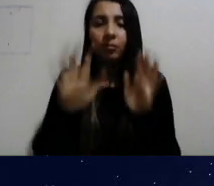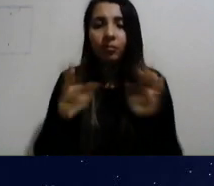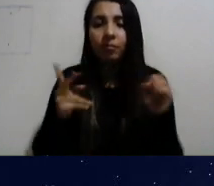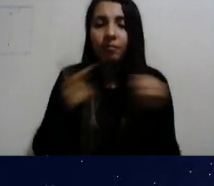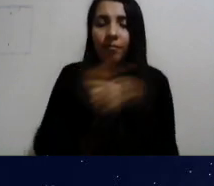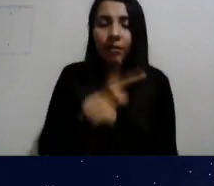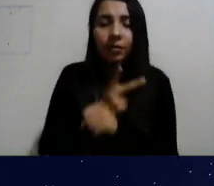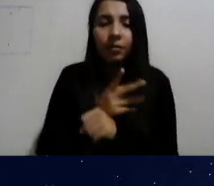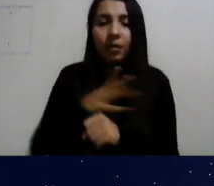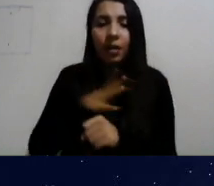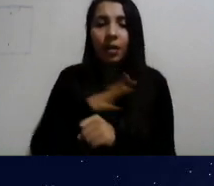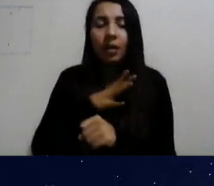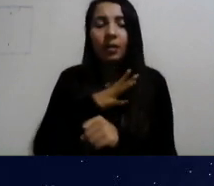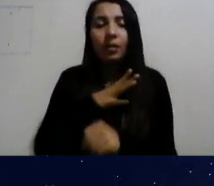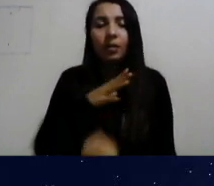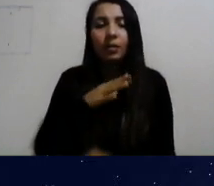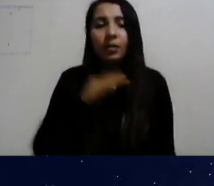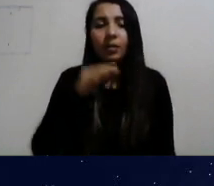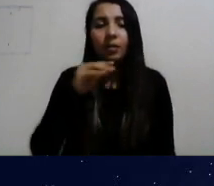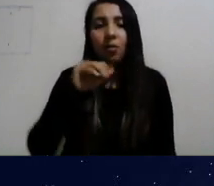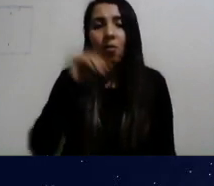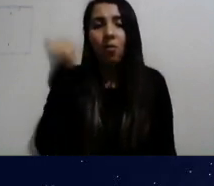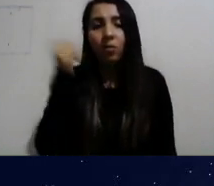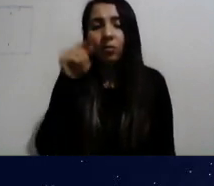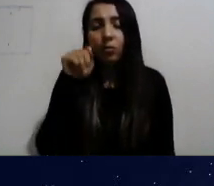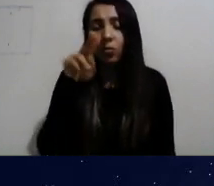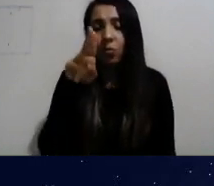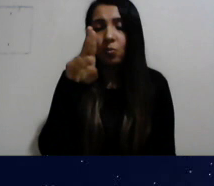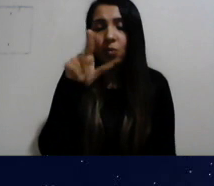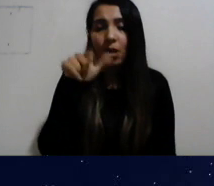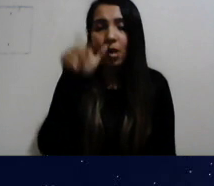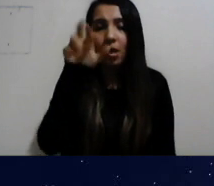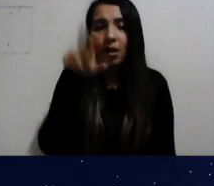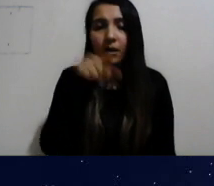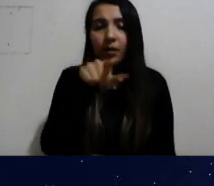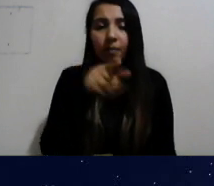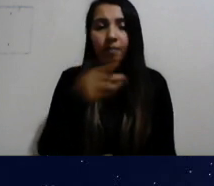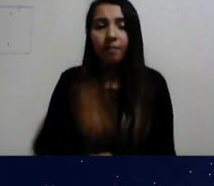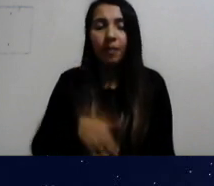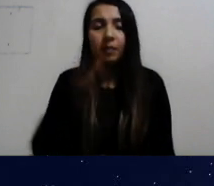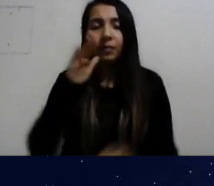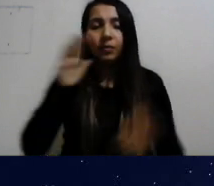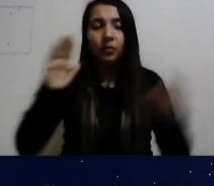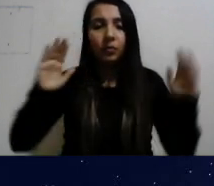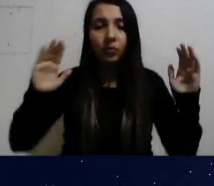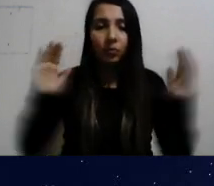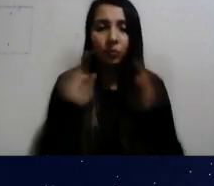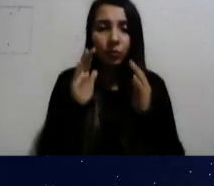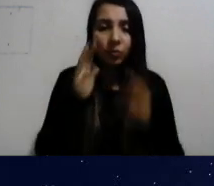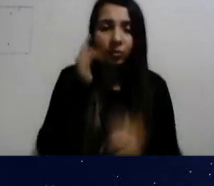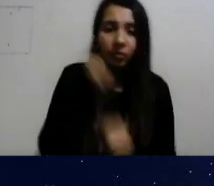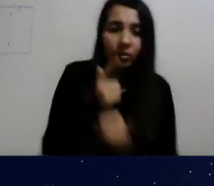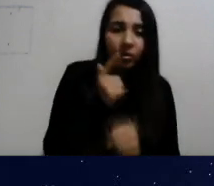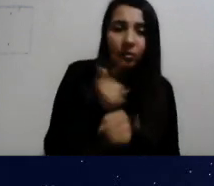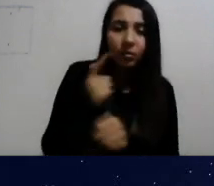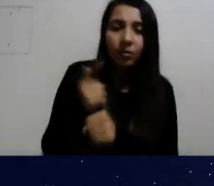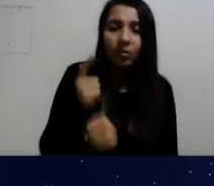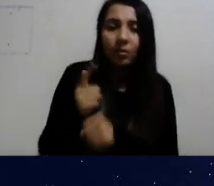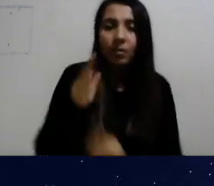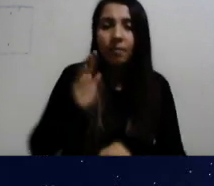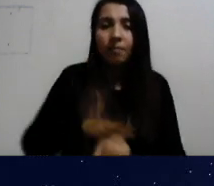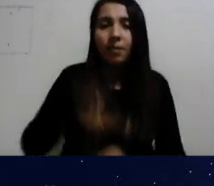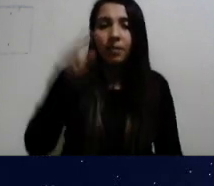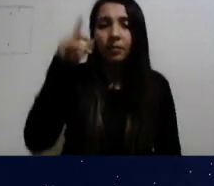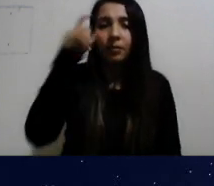efectos detectables. Lo que pasa es que el dicroísmo circular es mucho más pequeño, es un efecto más difícil